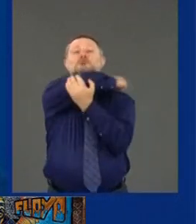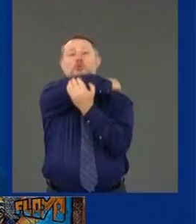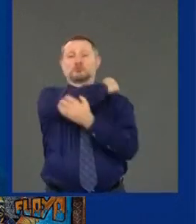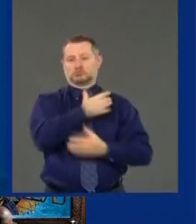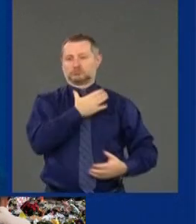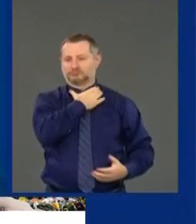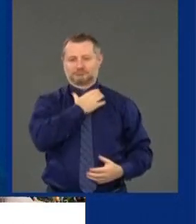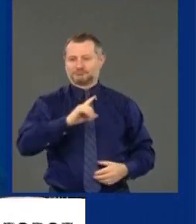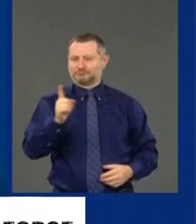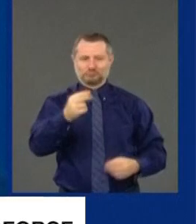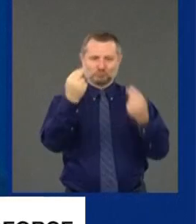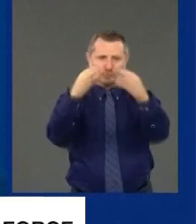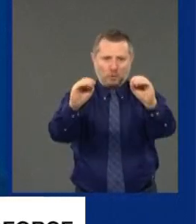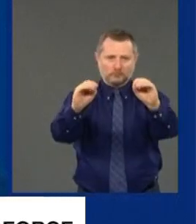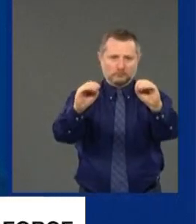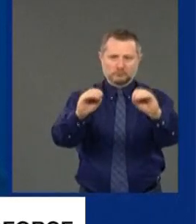lección?